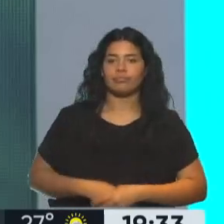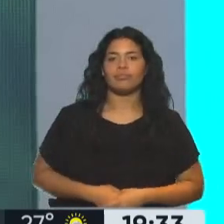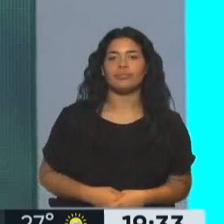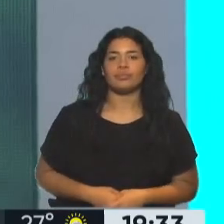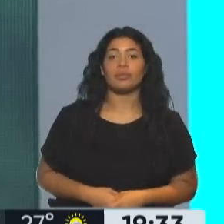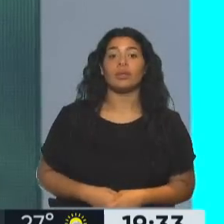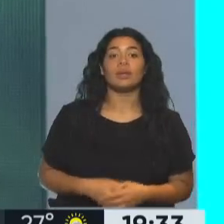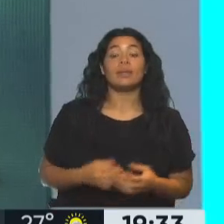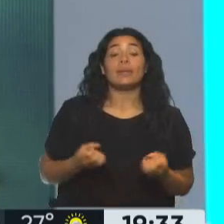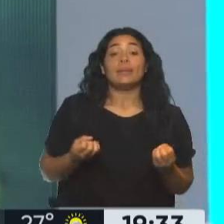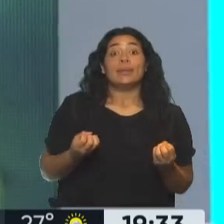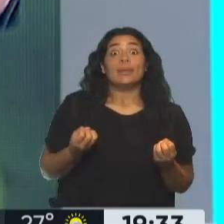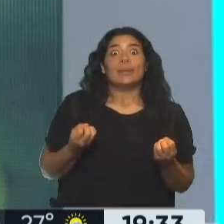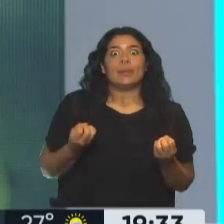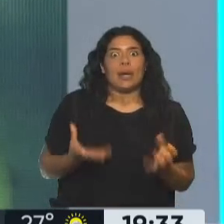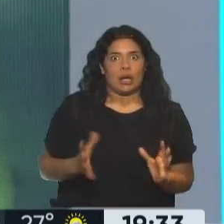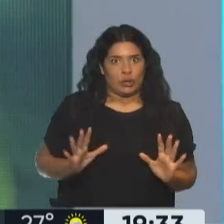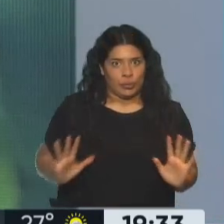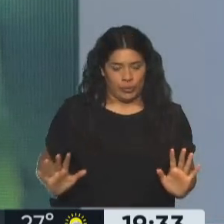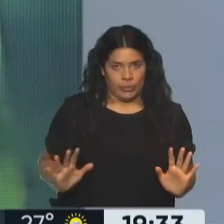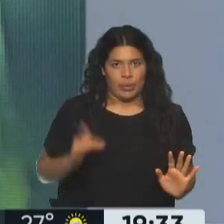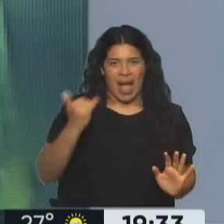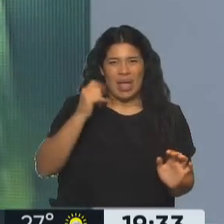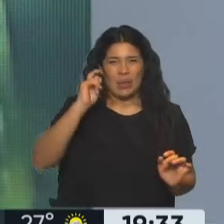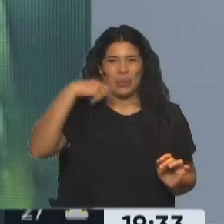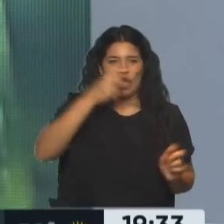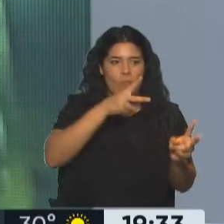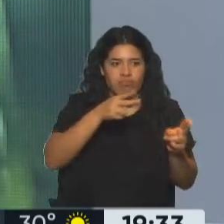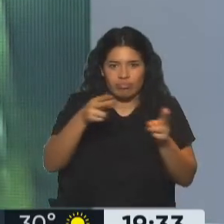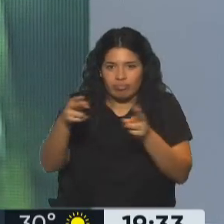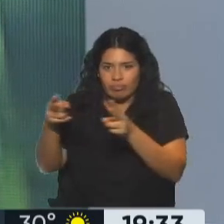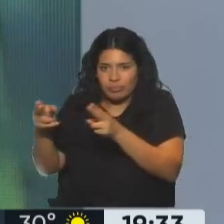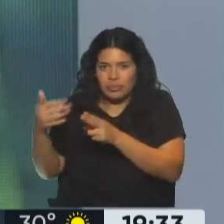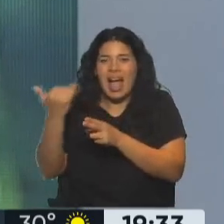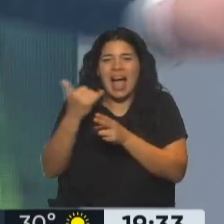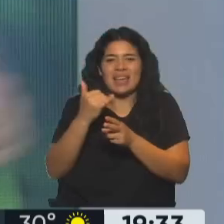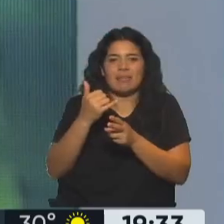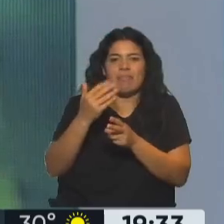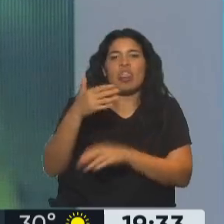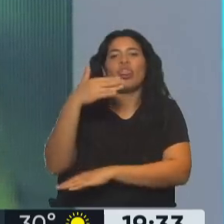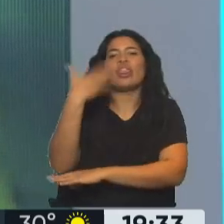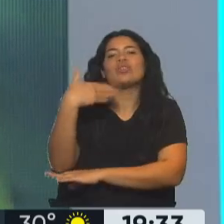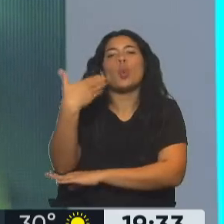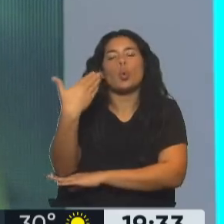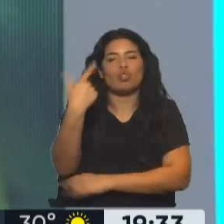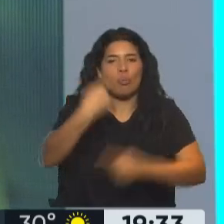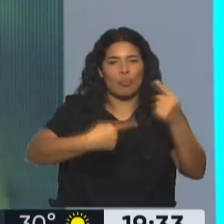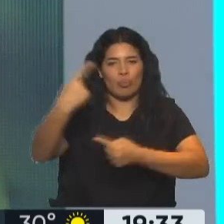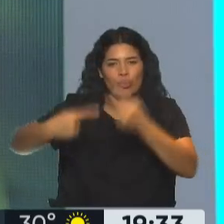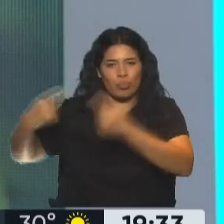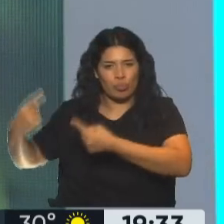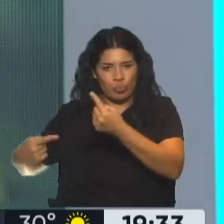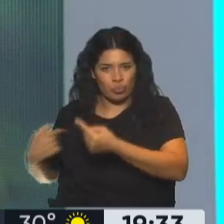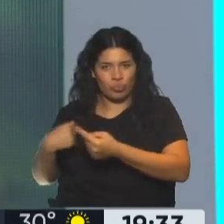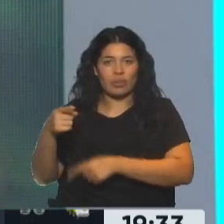Bueno, a ver, en ese compendio había distintas versiones de Milei. De hecho, la última, que en realidad es anterior, donde directamente